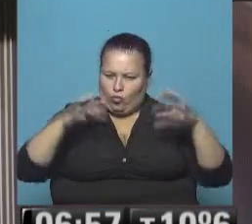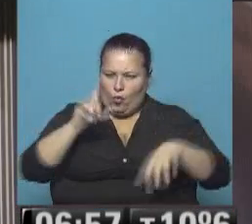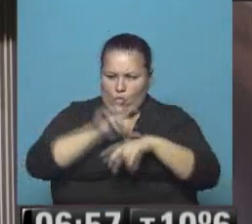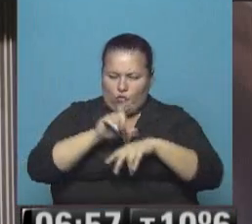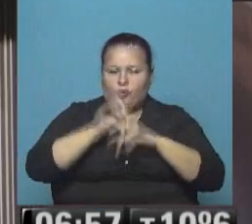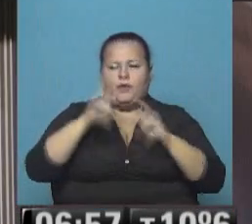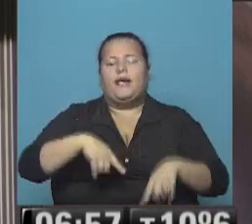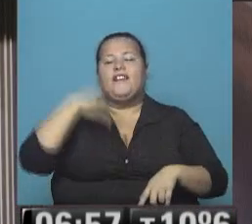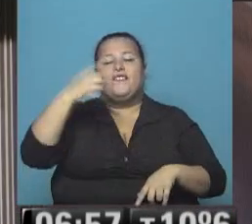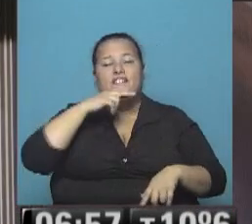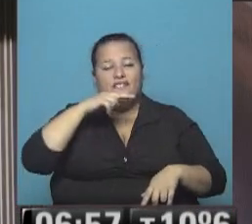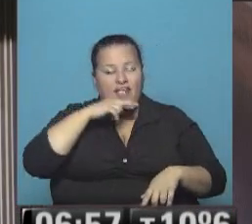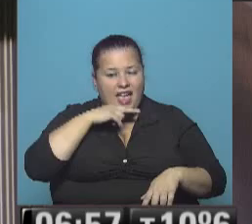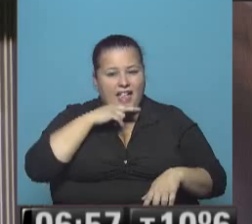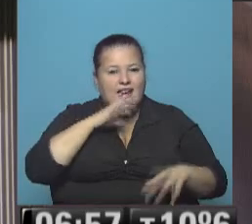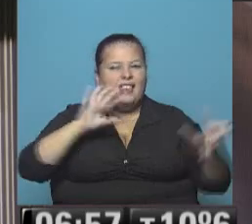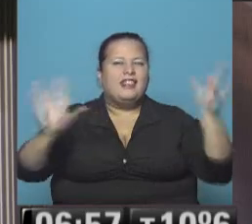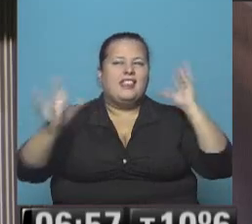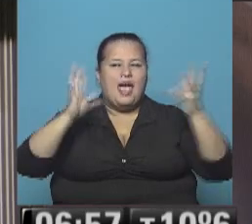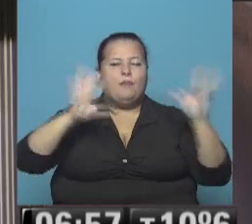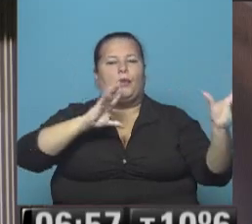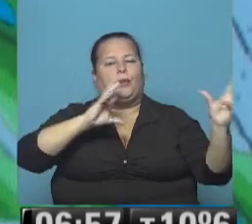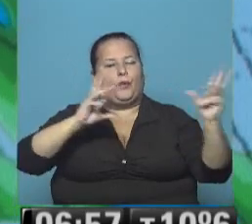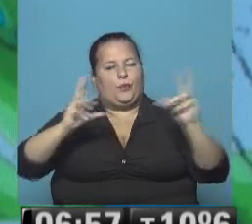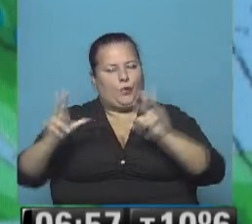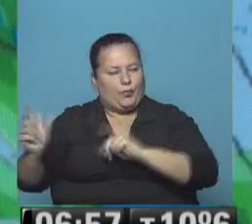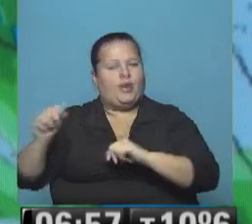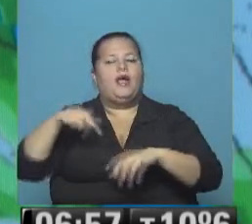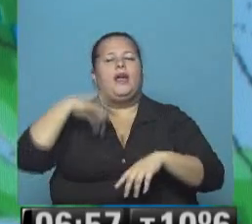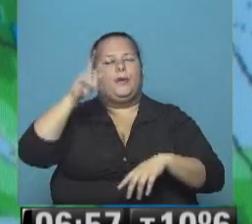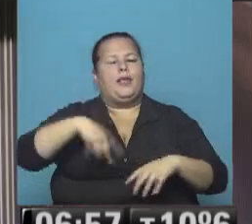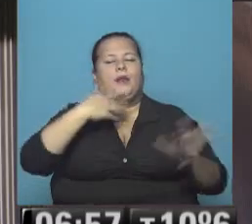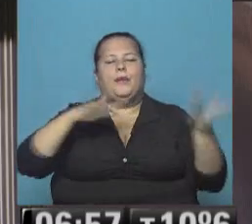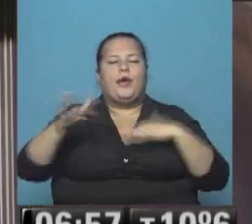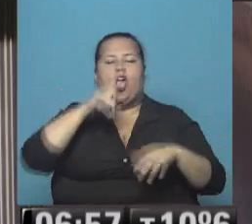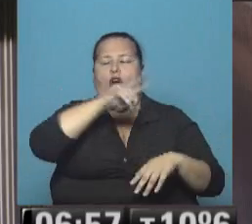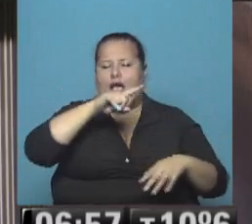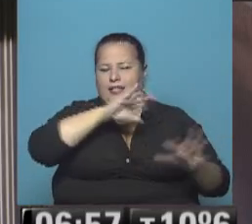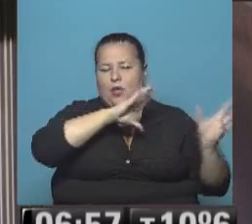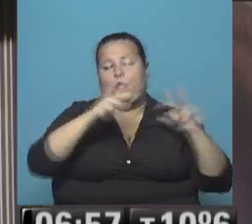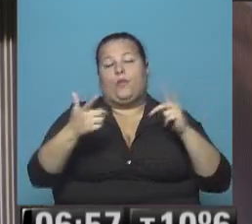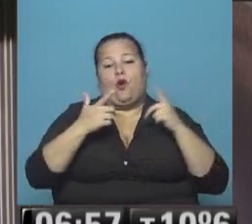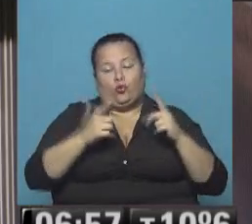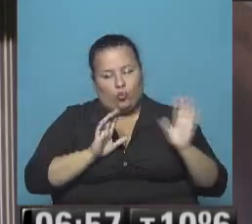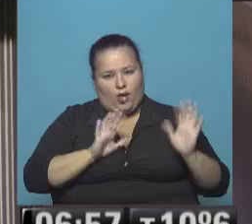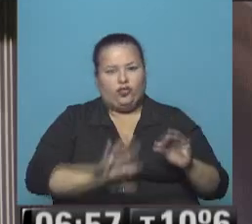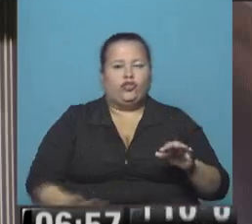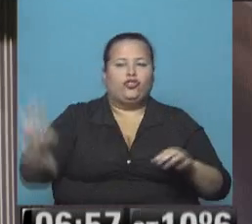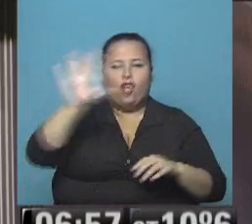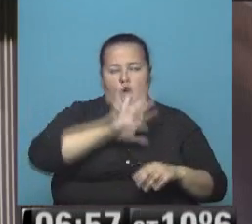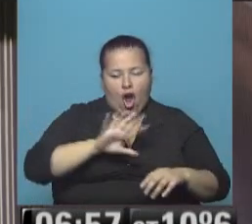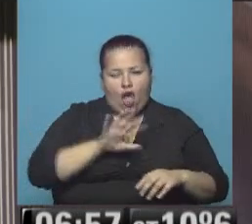por último el viernes ya todo el mal tiempo se irá hacia el este ingresá bien todo el sector oeste por suerte ya en toda la región